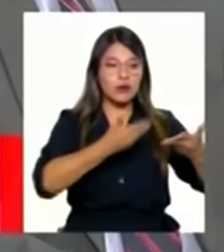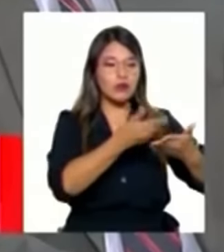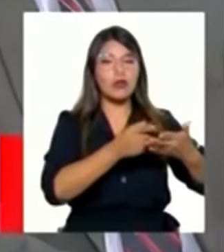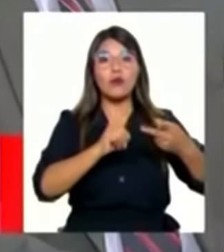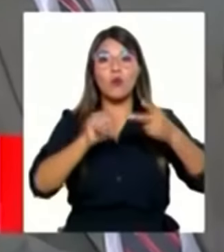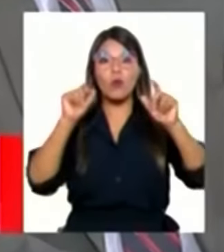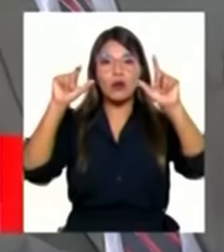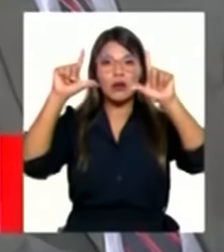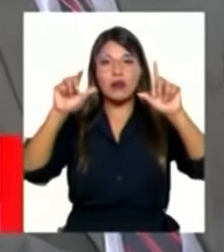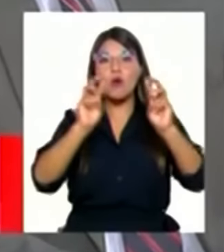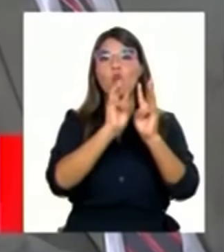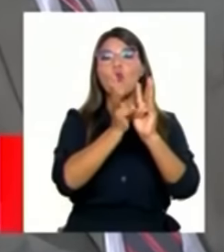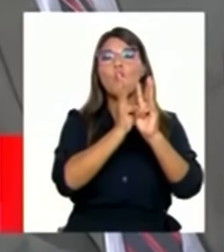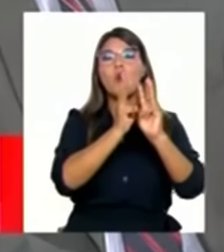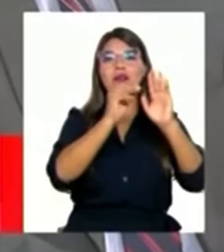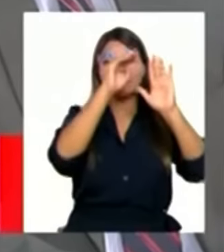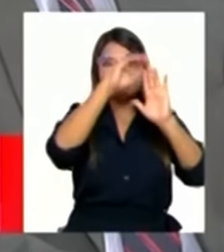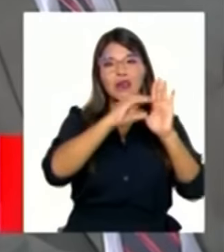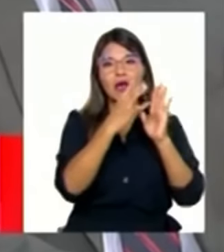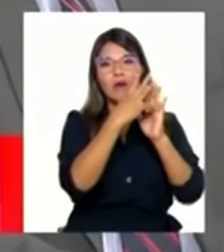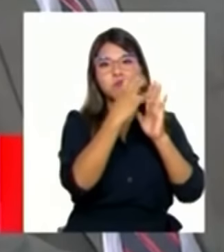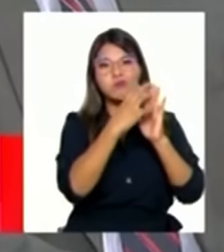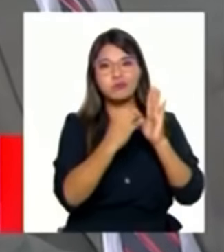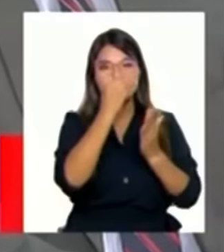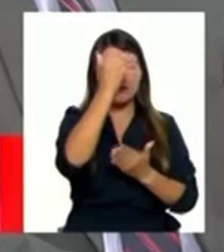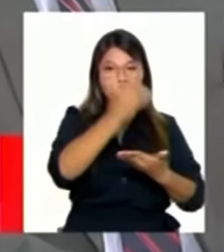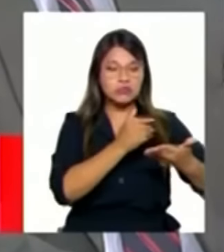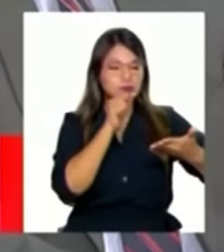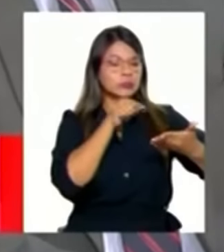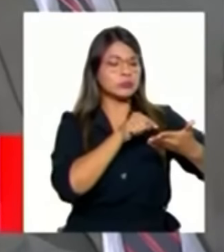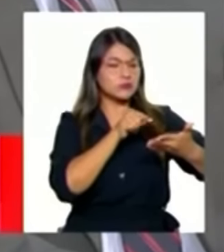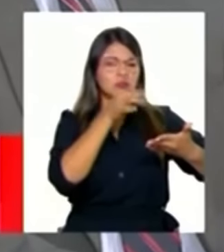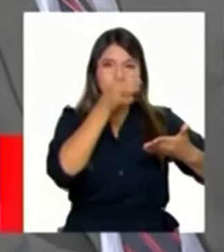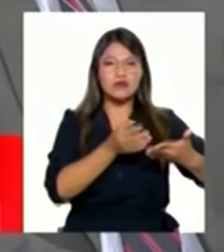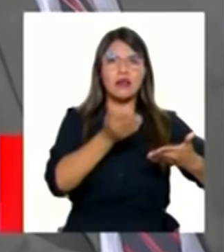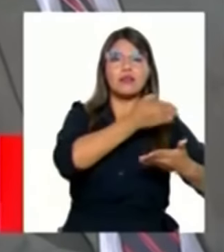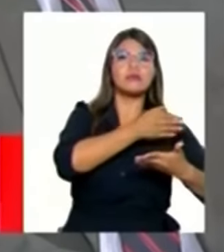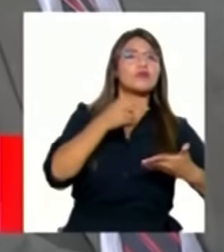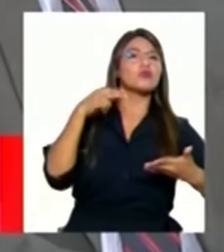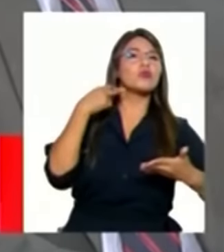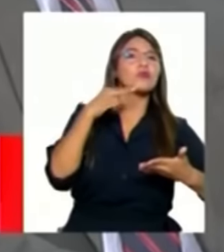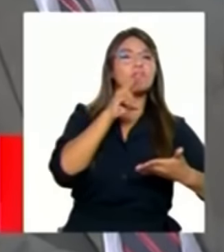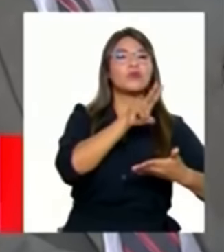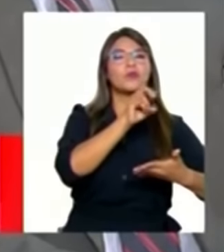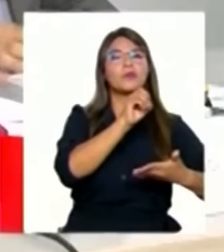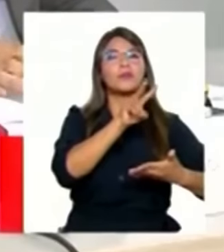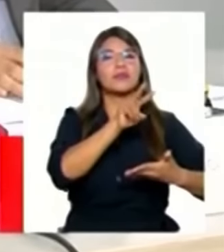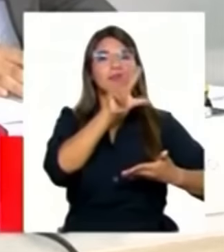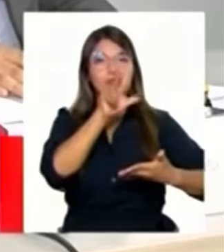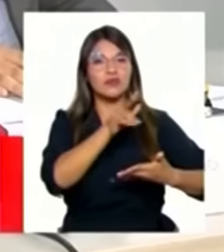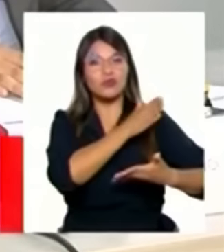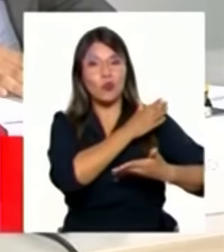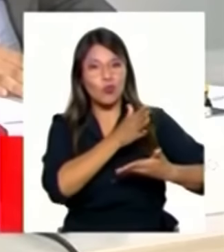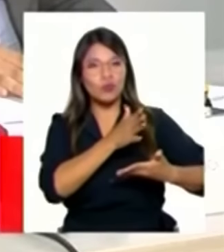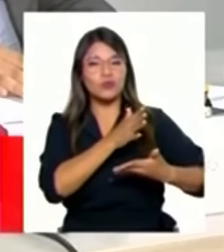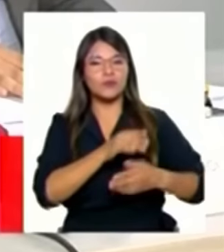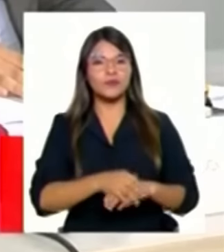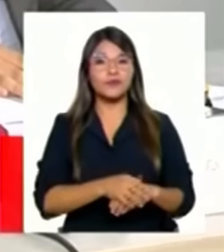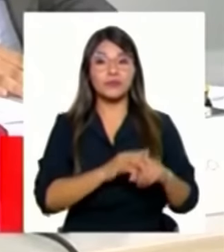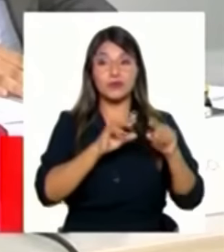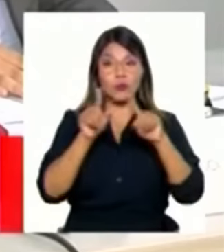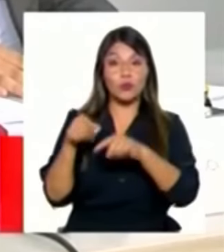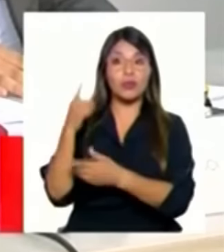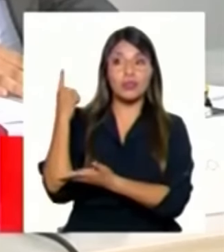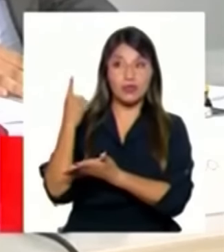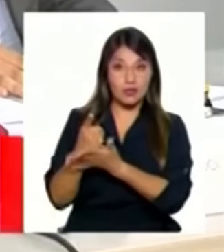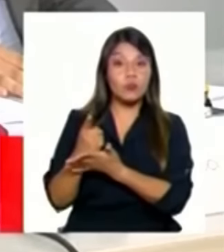los pantallazos WhatsApp son de noviembre del 2023. Además de la denuncia